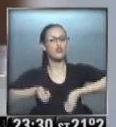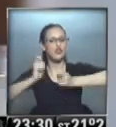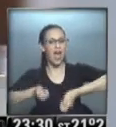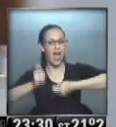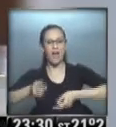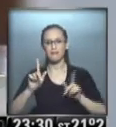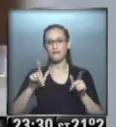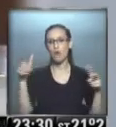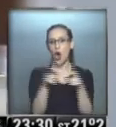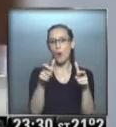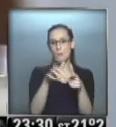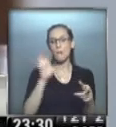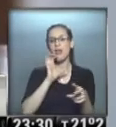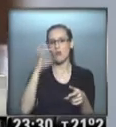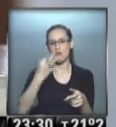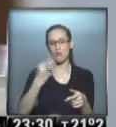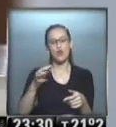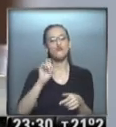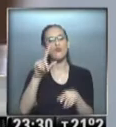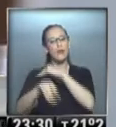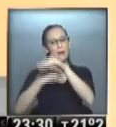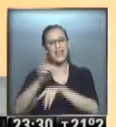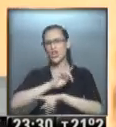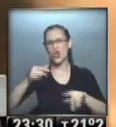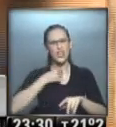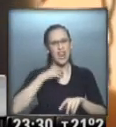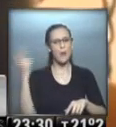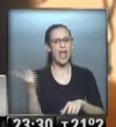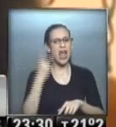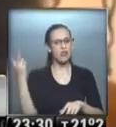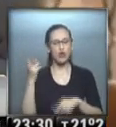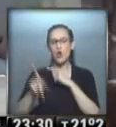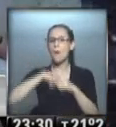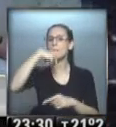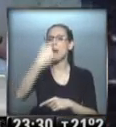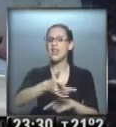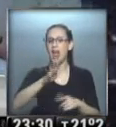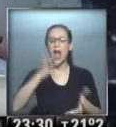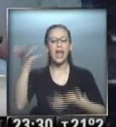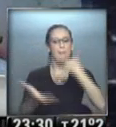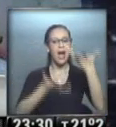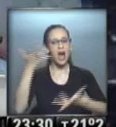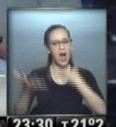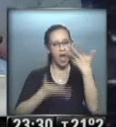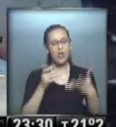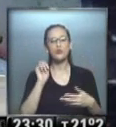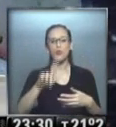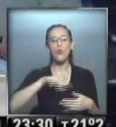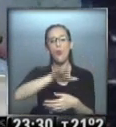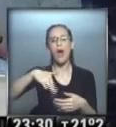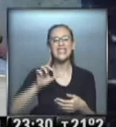argentina. Su familia resolvió no realizar un velatorio y sus restos van a ser cremados mañana en el cementerio porteño de La